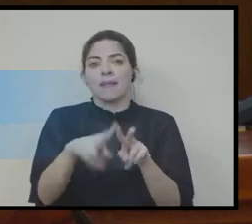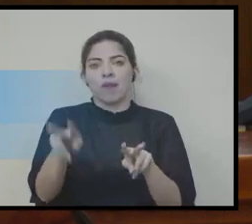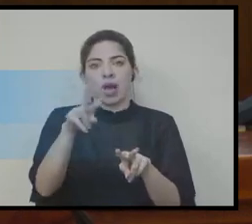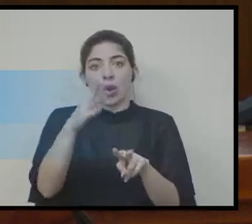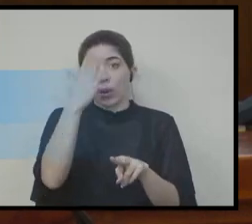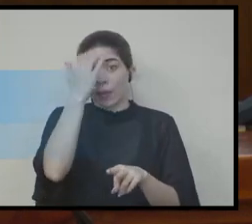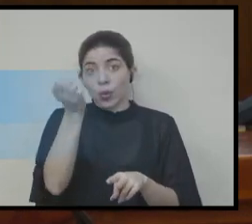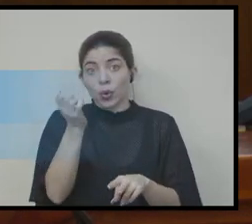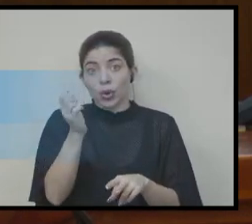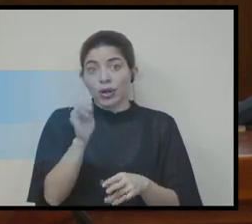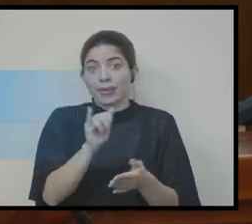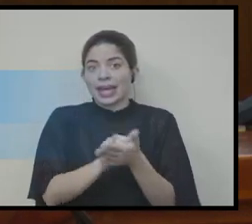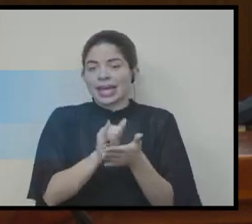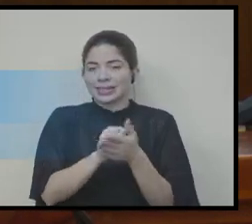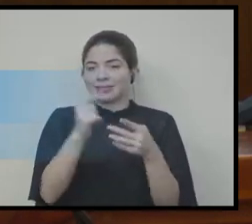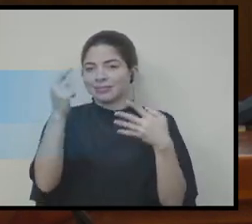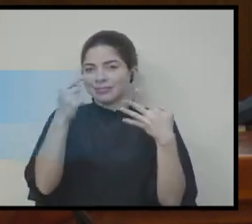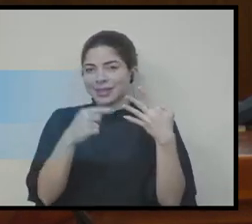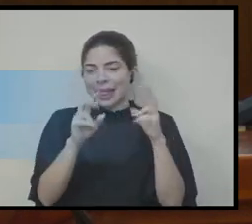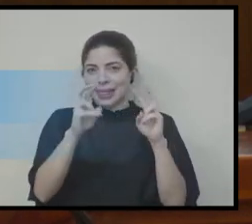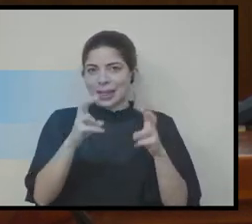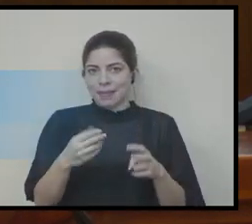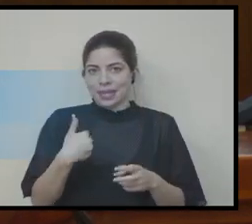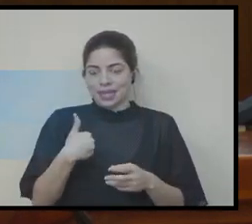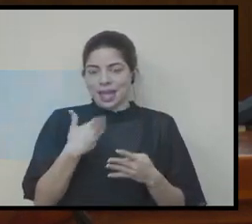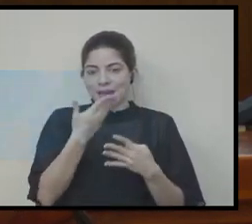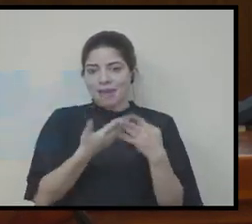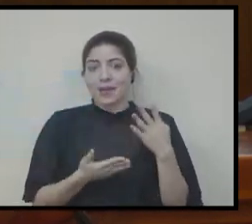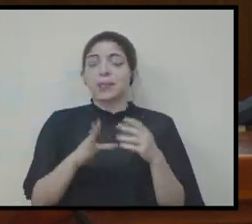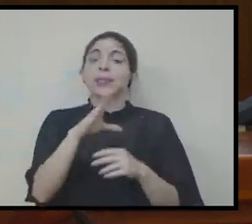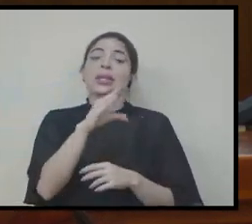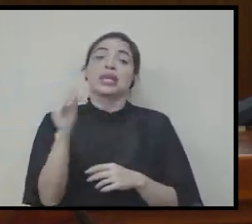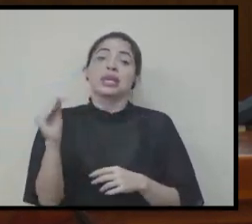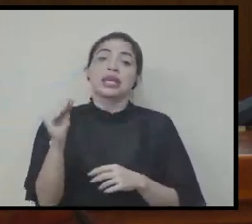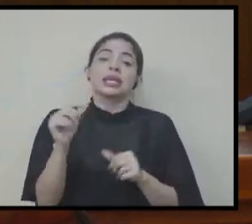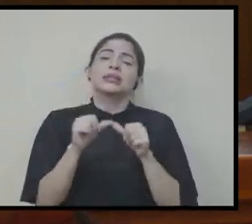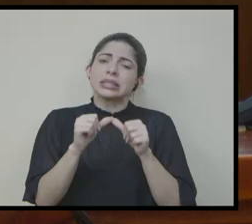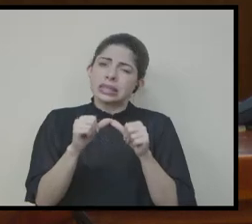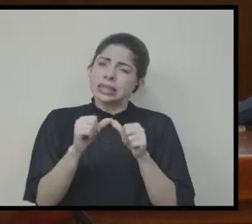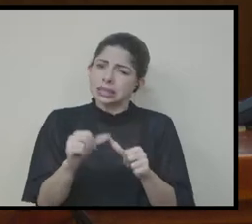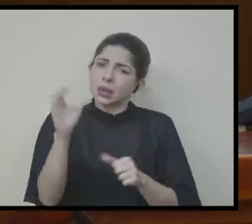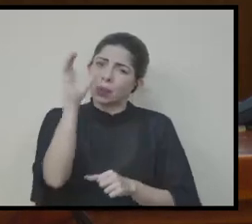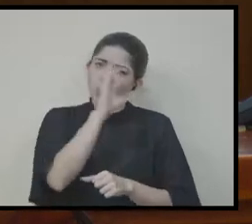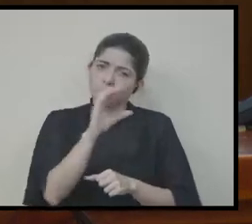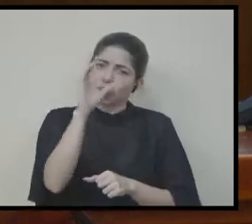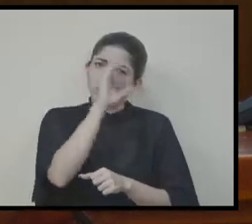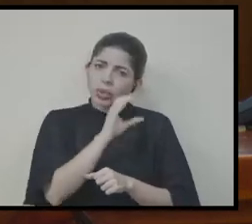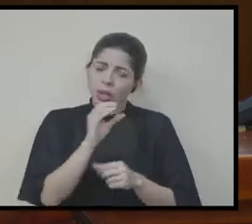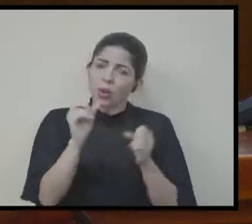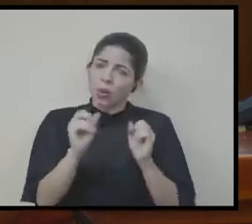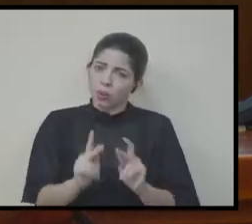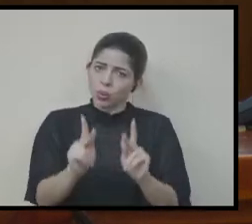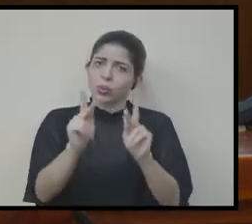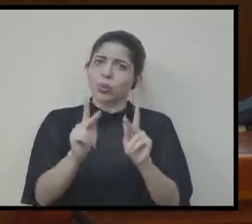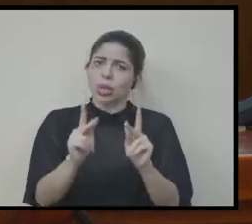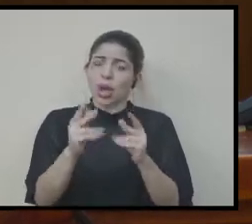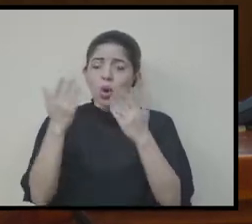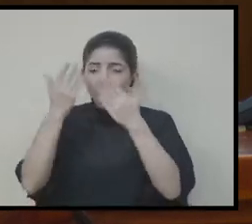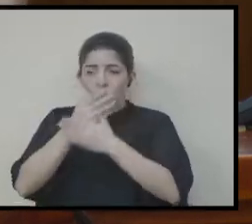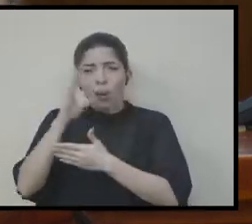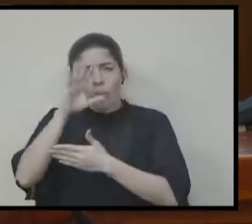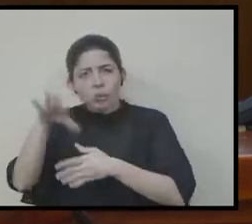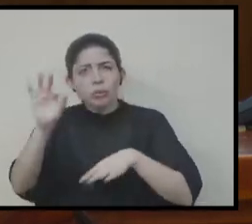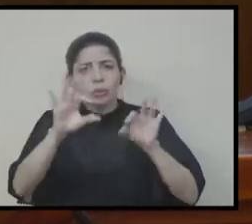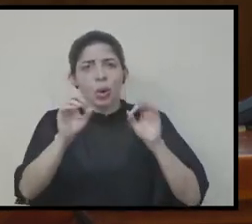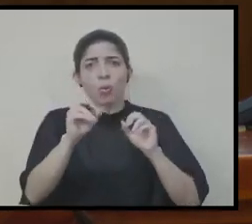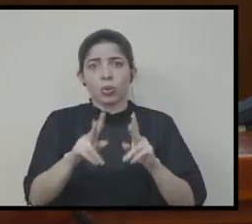Porque esos eran varios temas que tenía, y sigan buscando oportunidades en la oscuridad. A nosotros